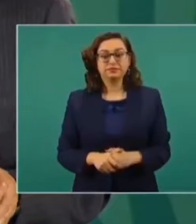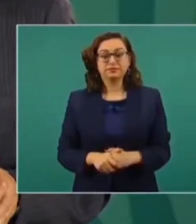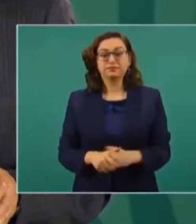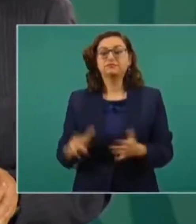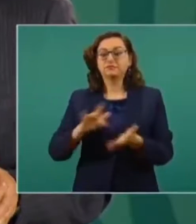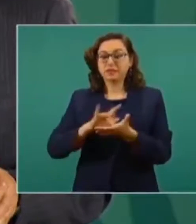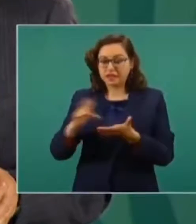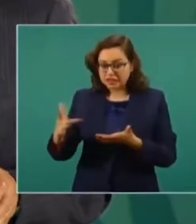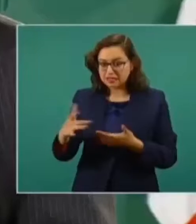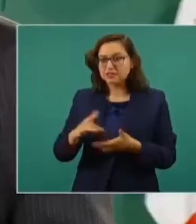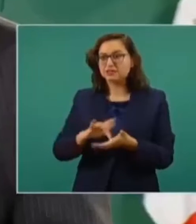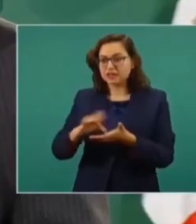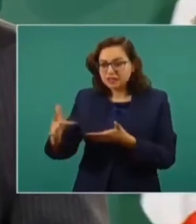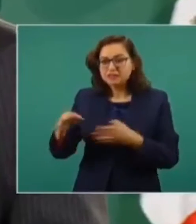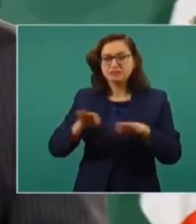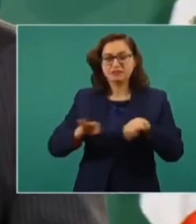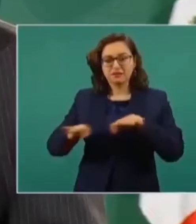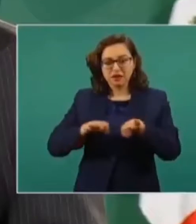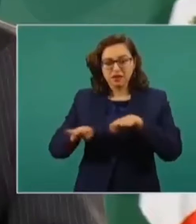Gracias por el trabajo.